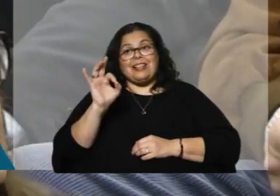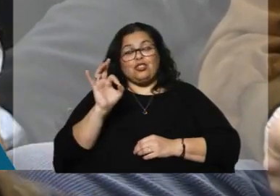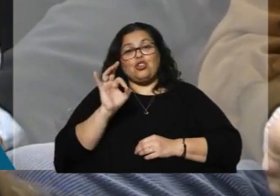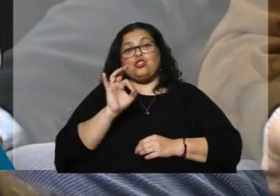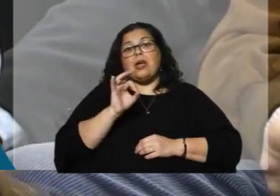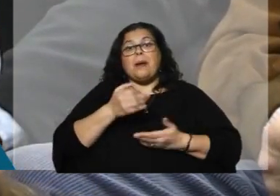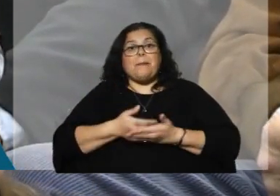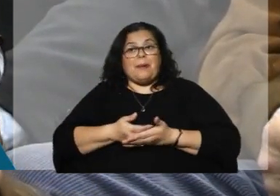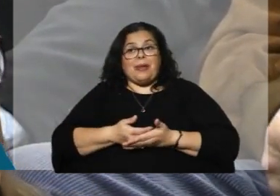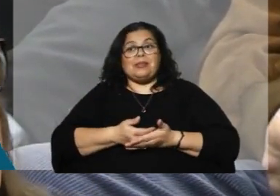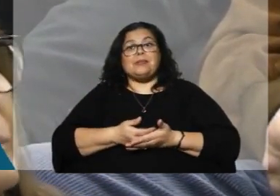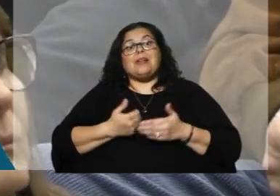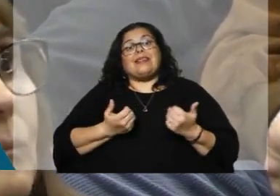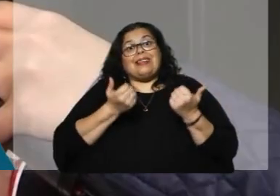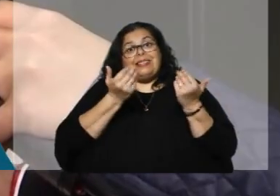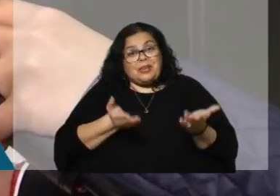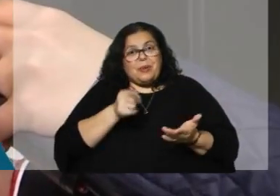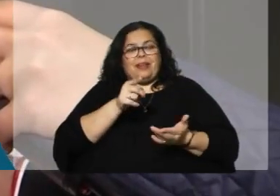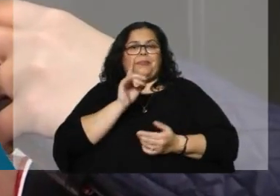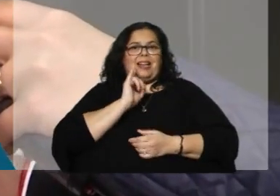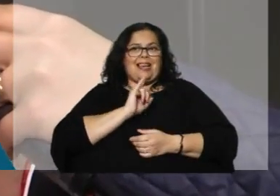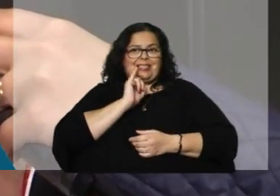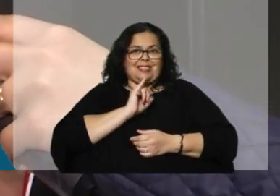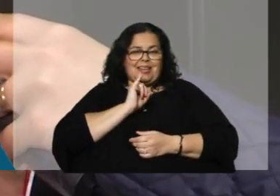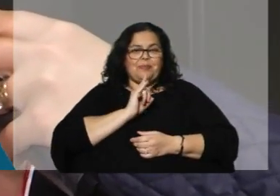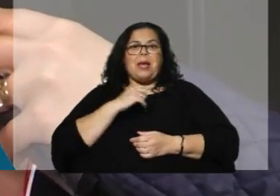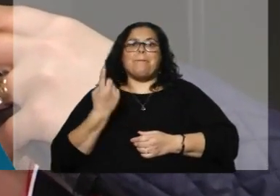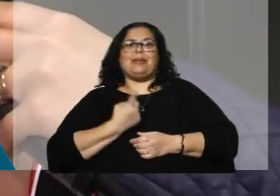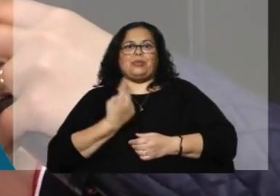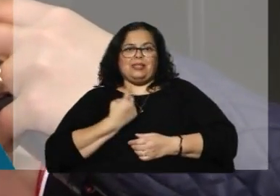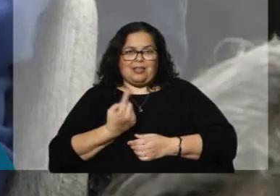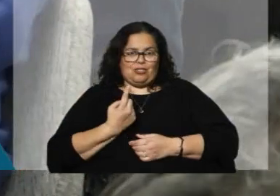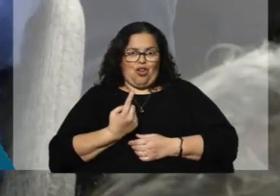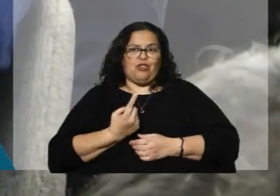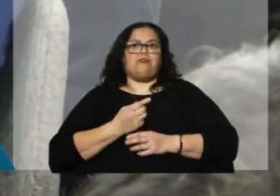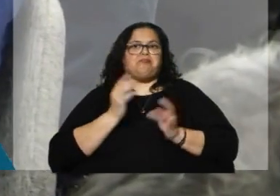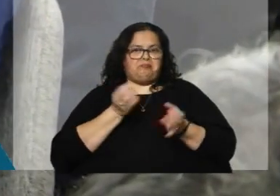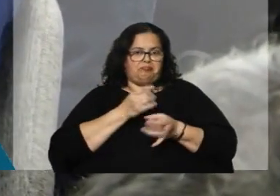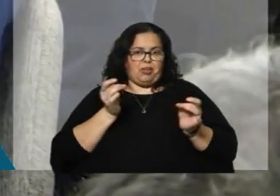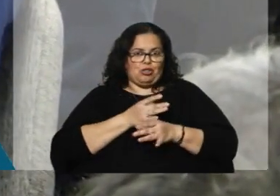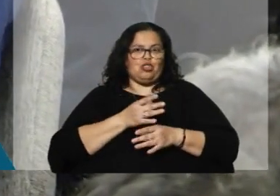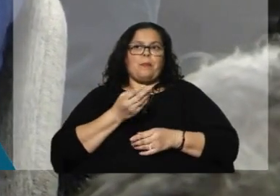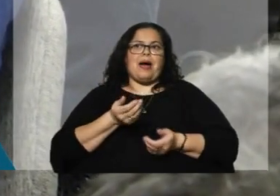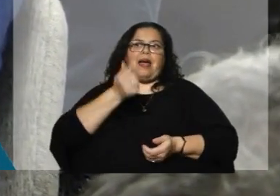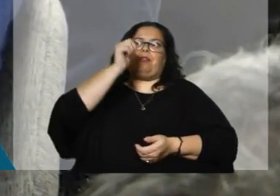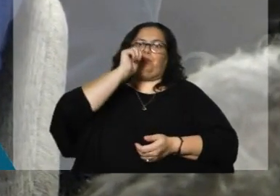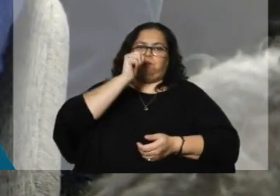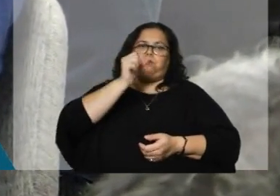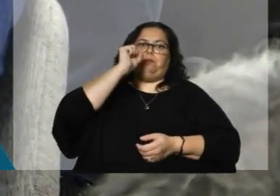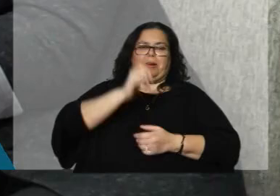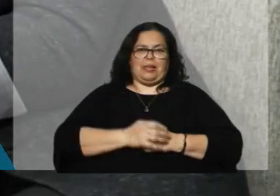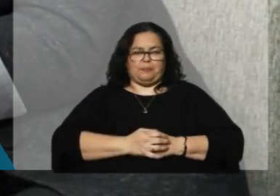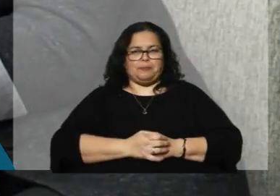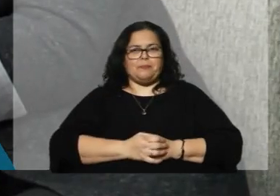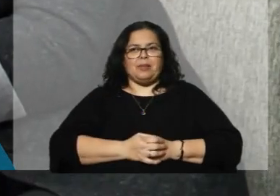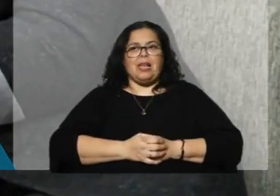leche seleccionada, como les decíamos nosotros, y pasteurizada luego del proceso que se hace en el banco. ¿Cuál es la importancia de que los recién nacidos reciban leche